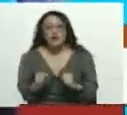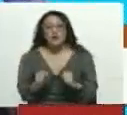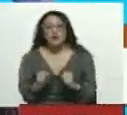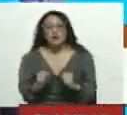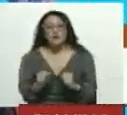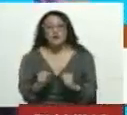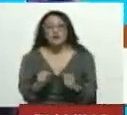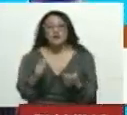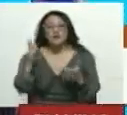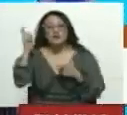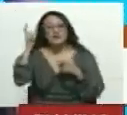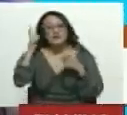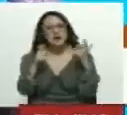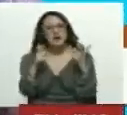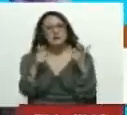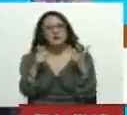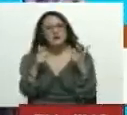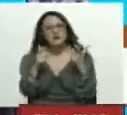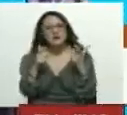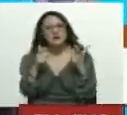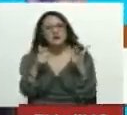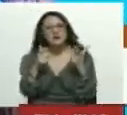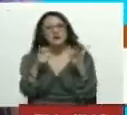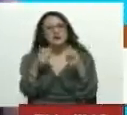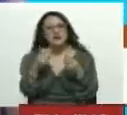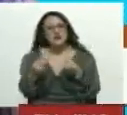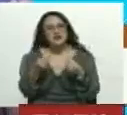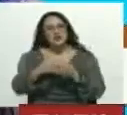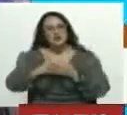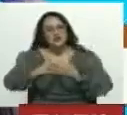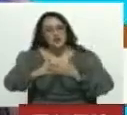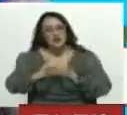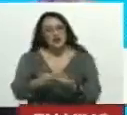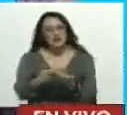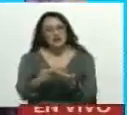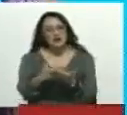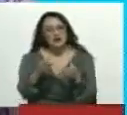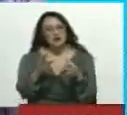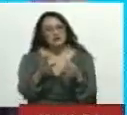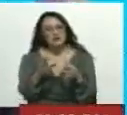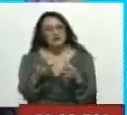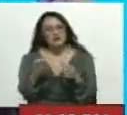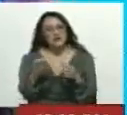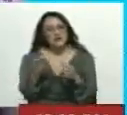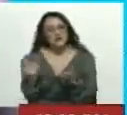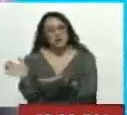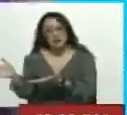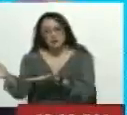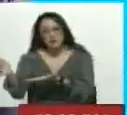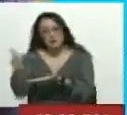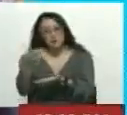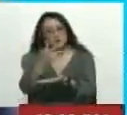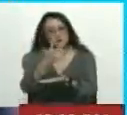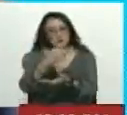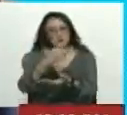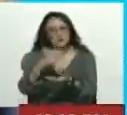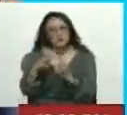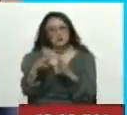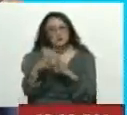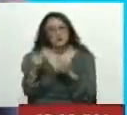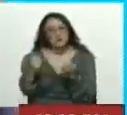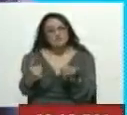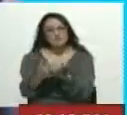y Chávez enseñó que la solidaridad es la la acumulación de acciones de amor que dan